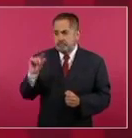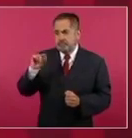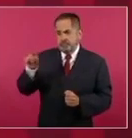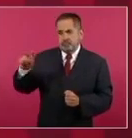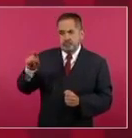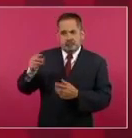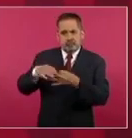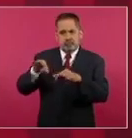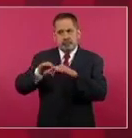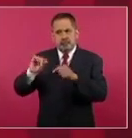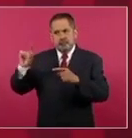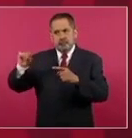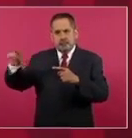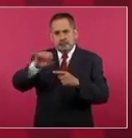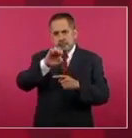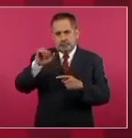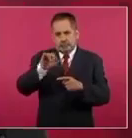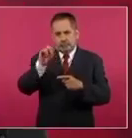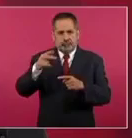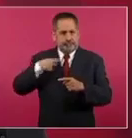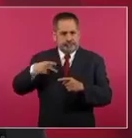importantes